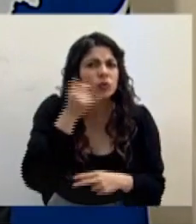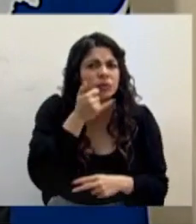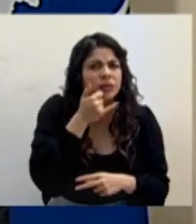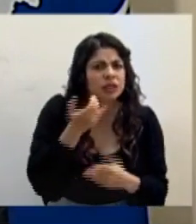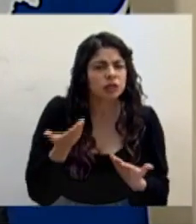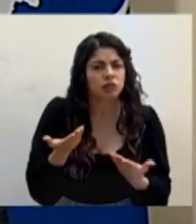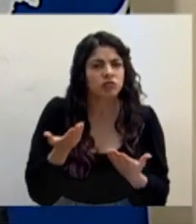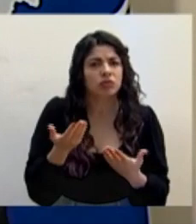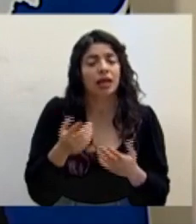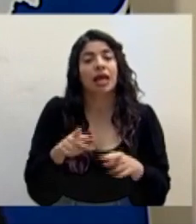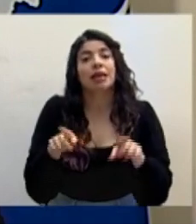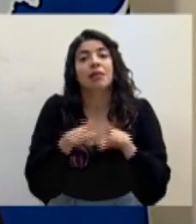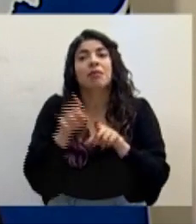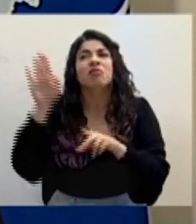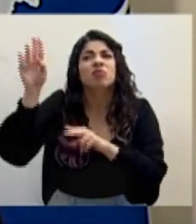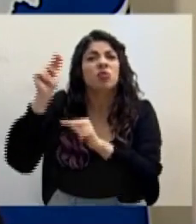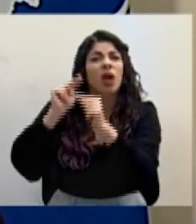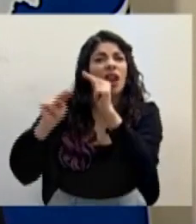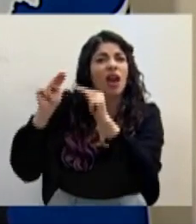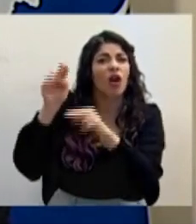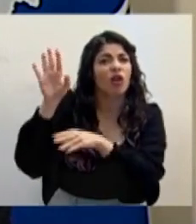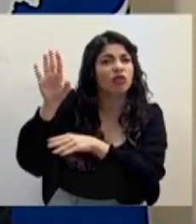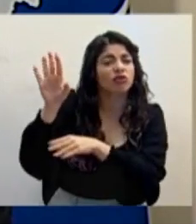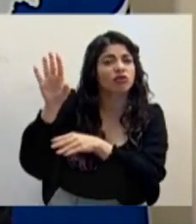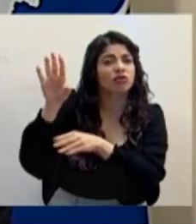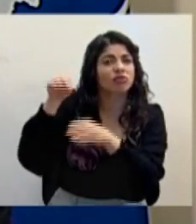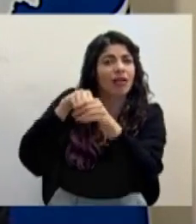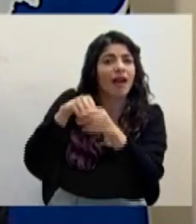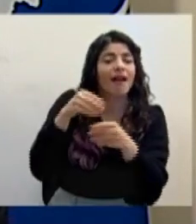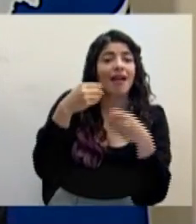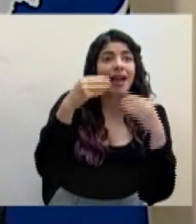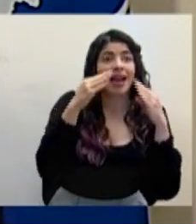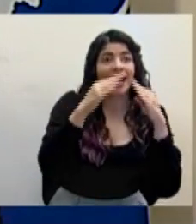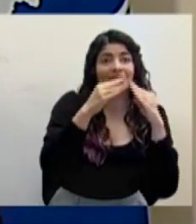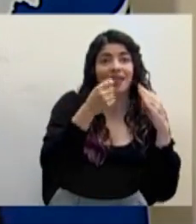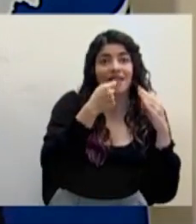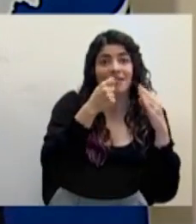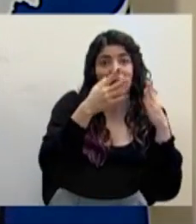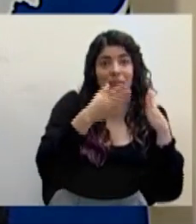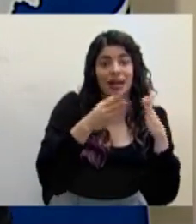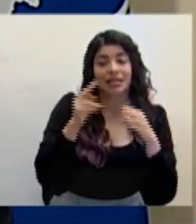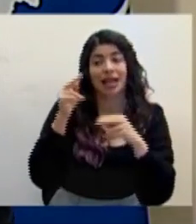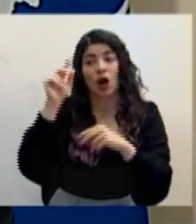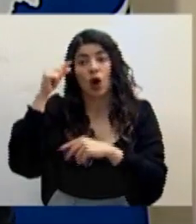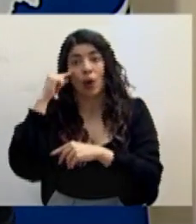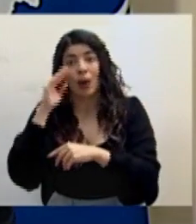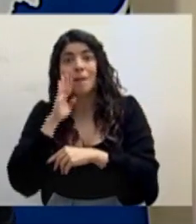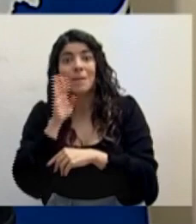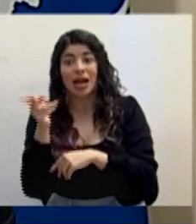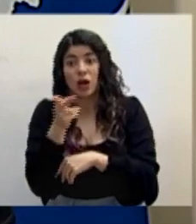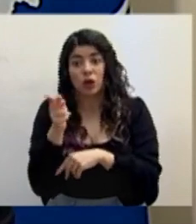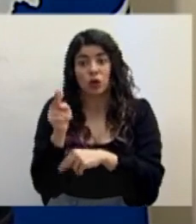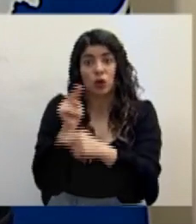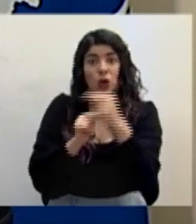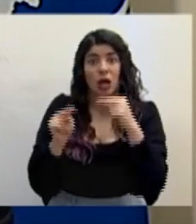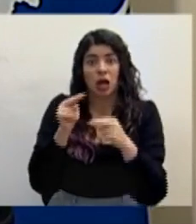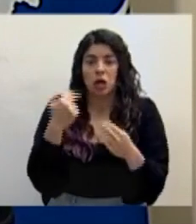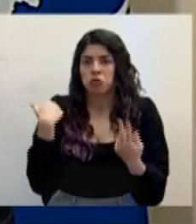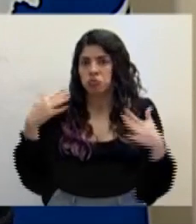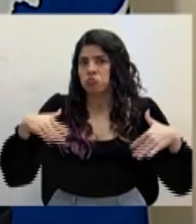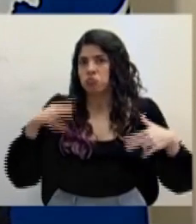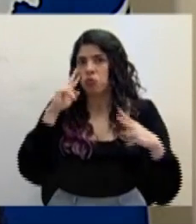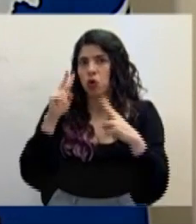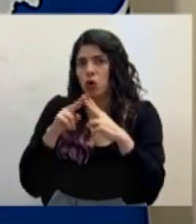supuesto, también las negociaciones que existían entre la farmacéutica y el gobierno de Bélgica. En relación con